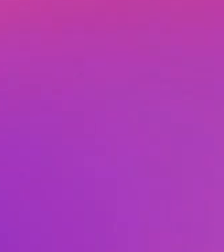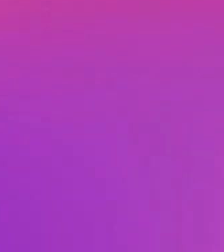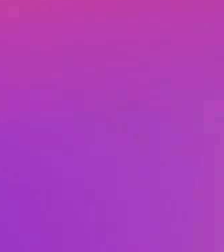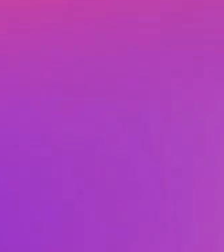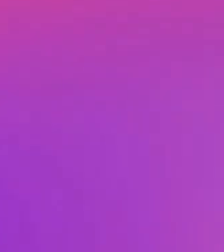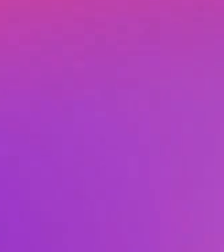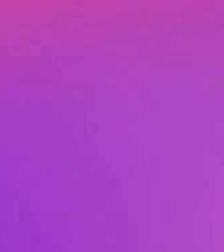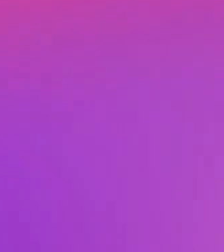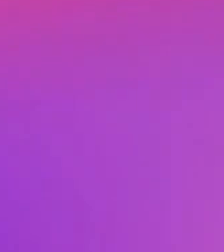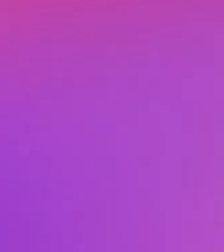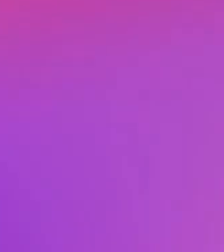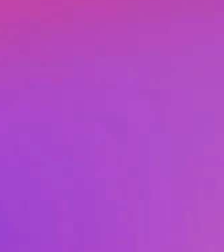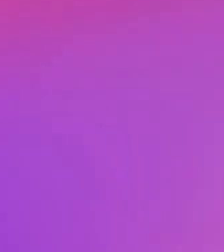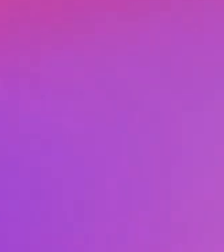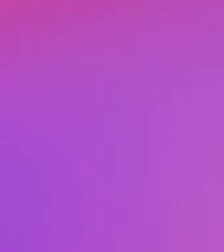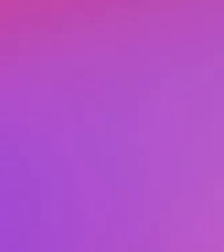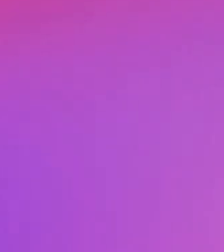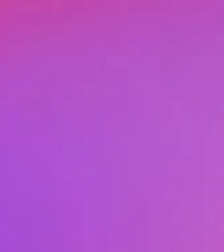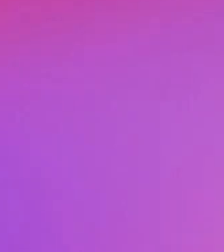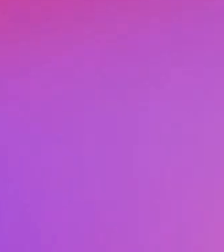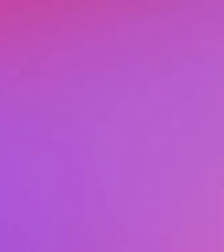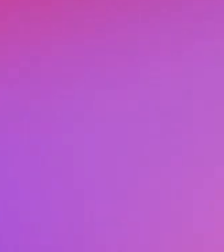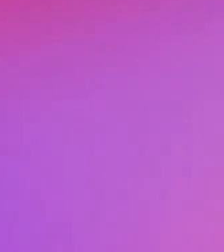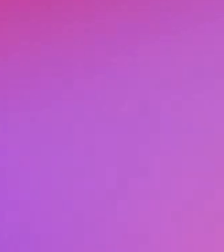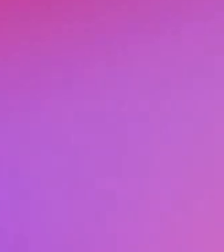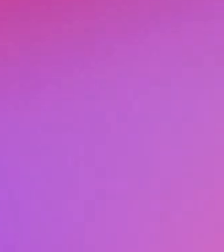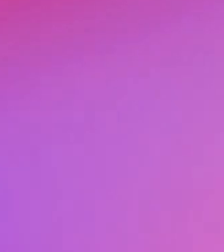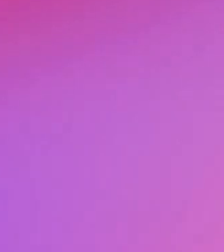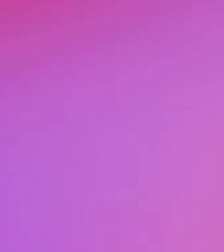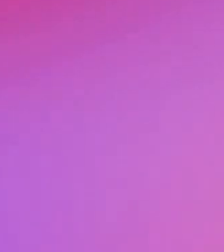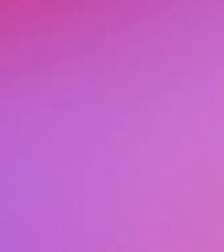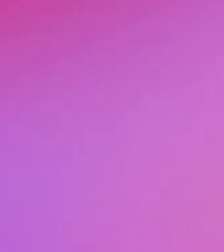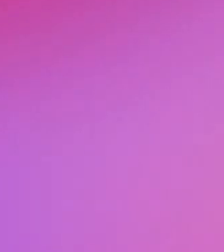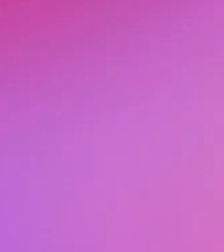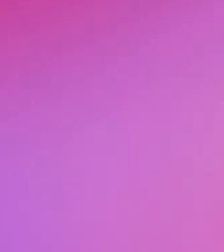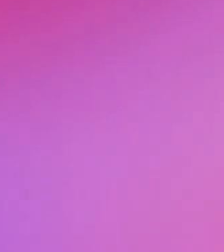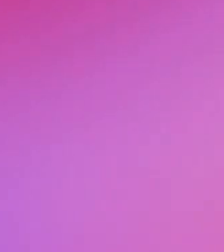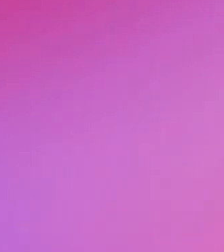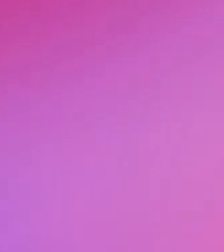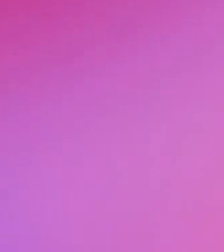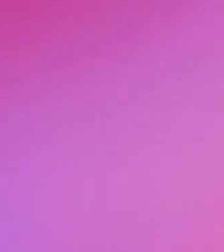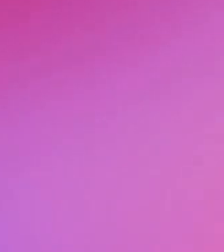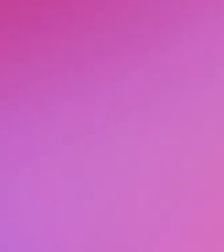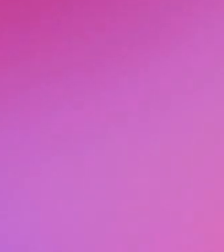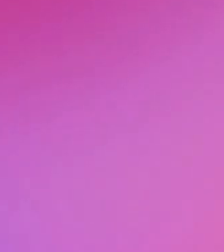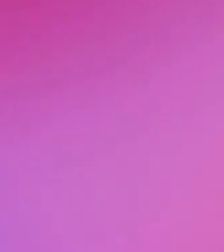conalitec.cep.gov.mx. Y recuerda que también cuentas con el sitio